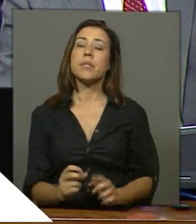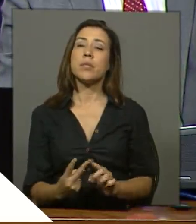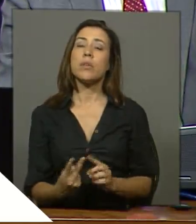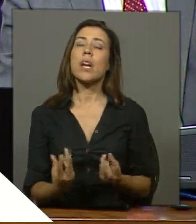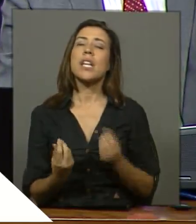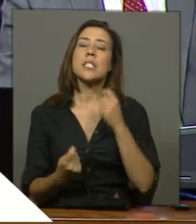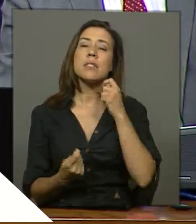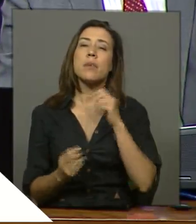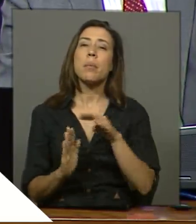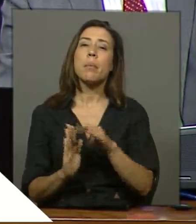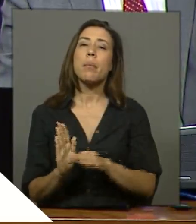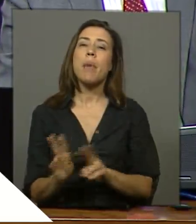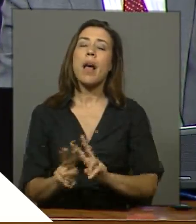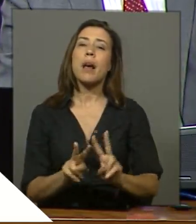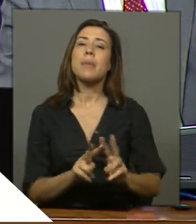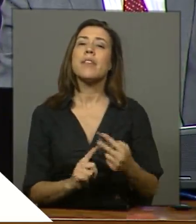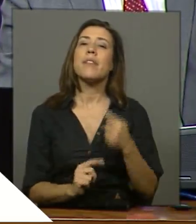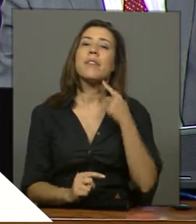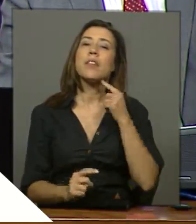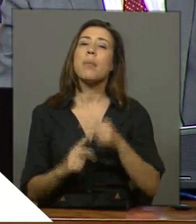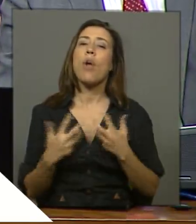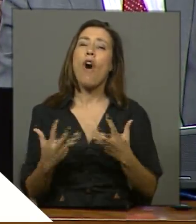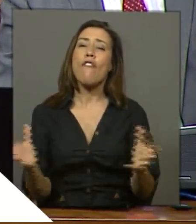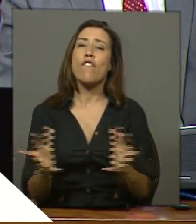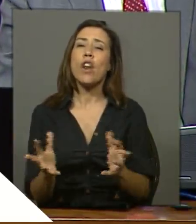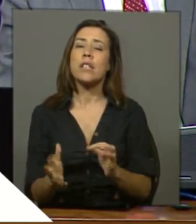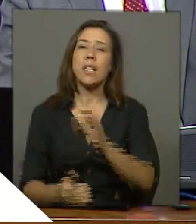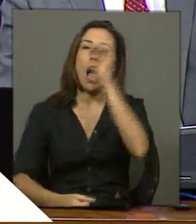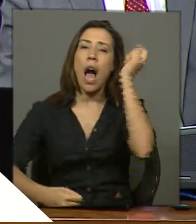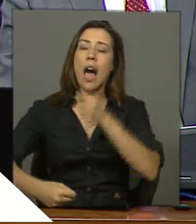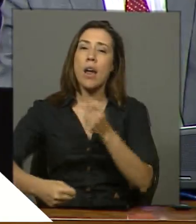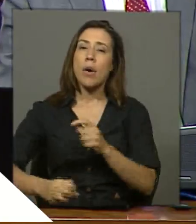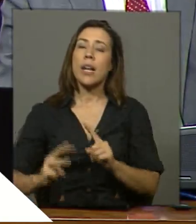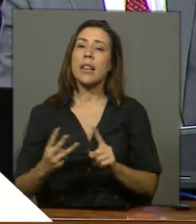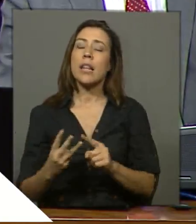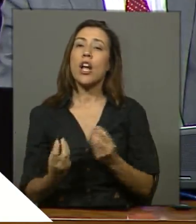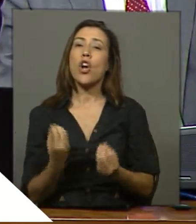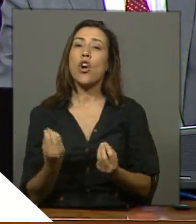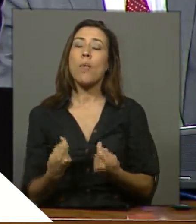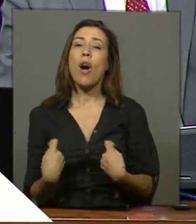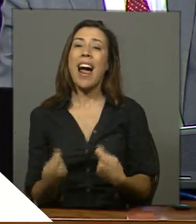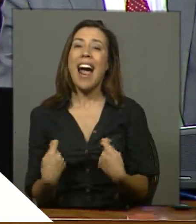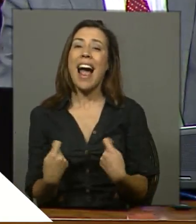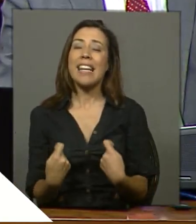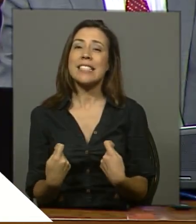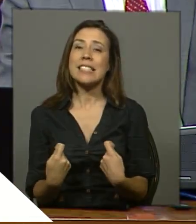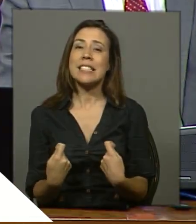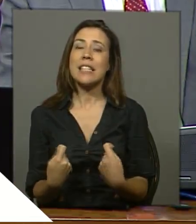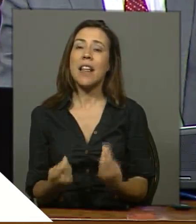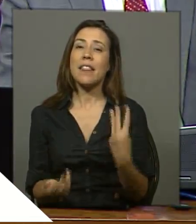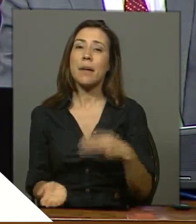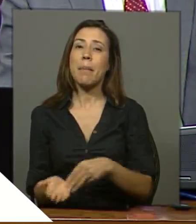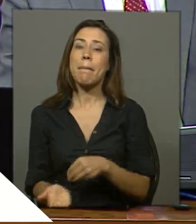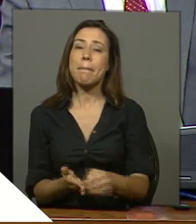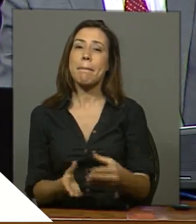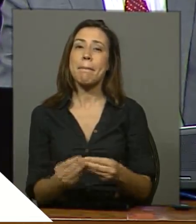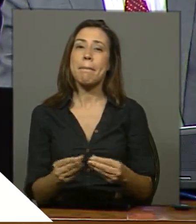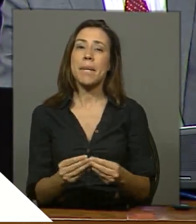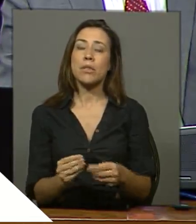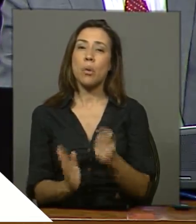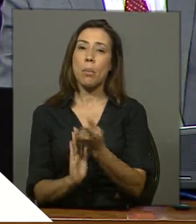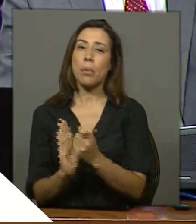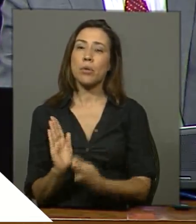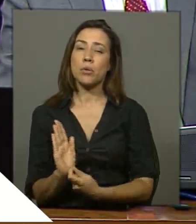qué consistirá el programa de reparación de víctimas por violencia en la araucanía tres Cómo se van a gastar los 3000 millones de pesos que el